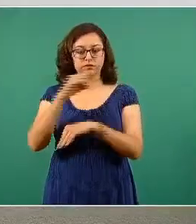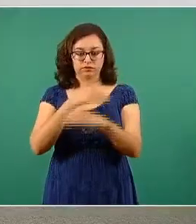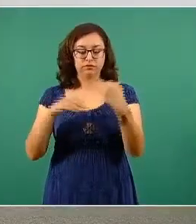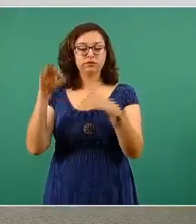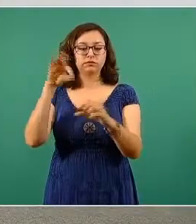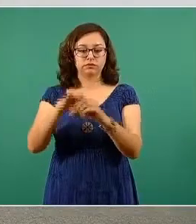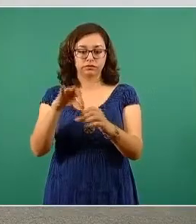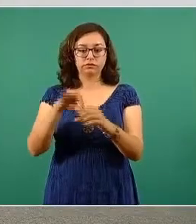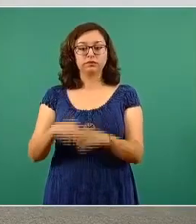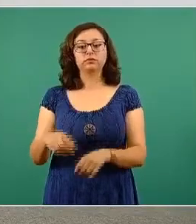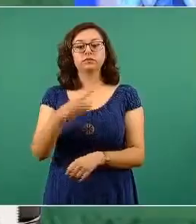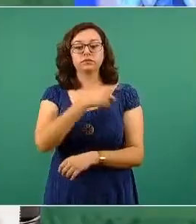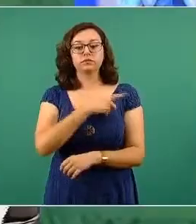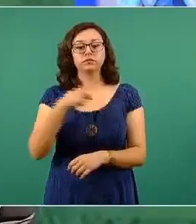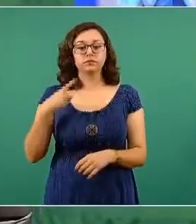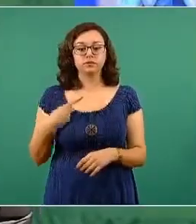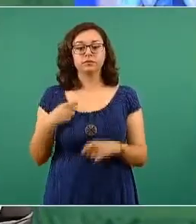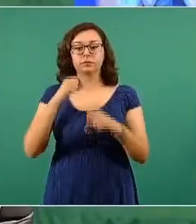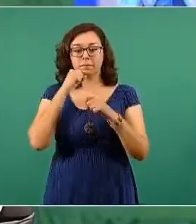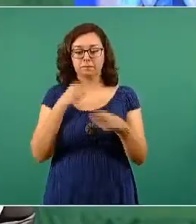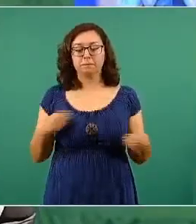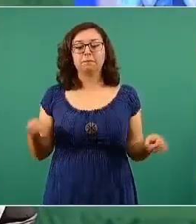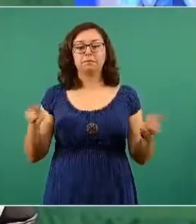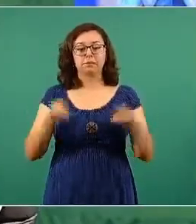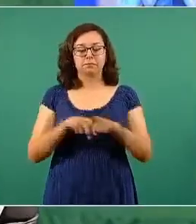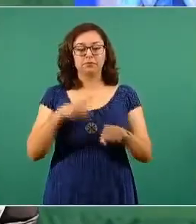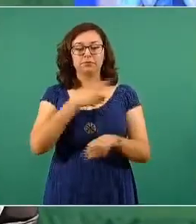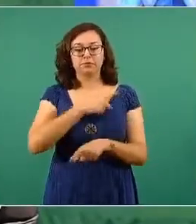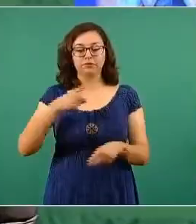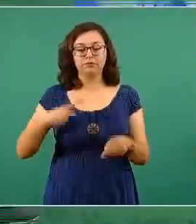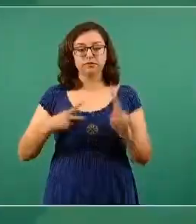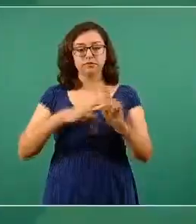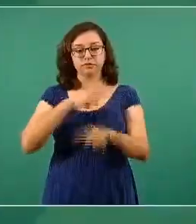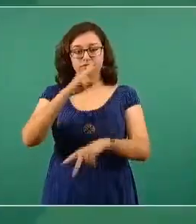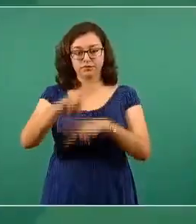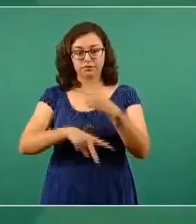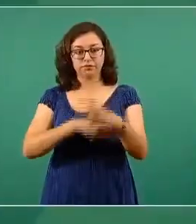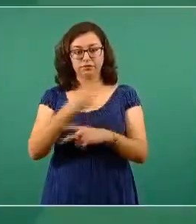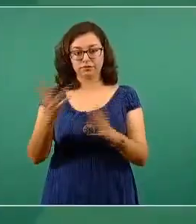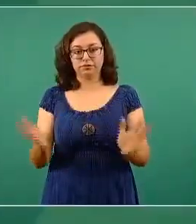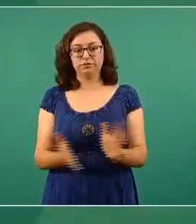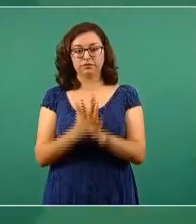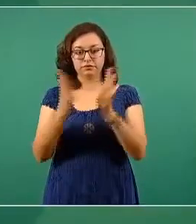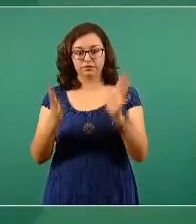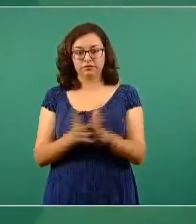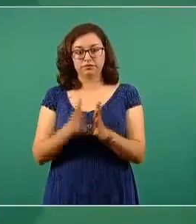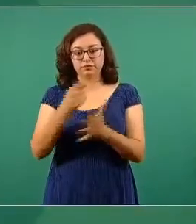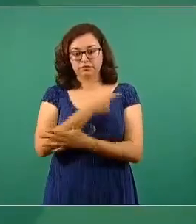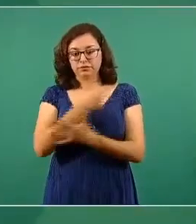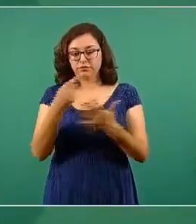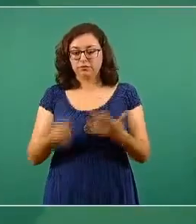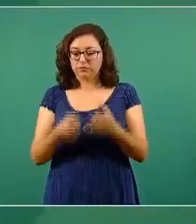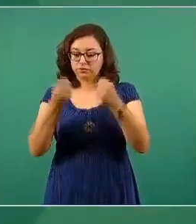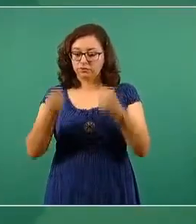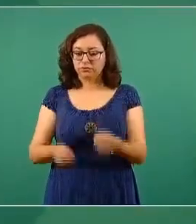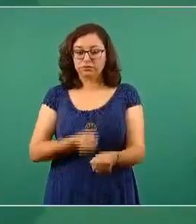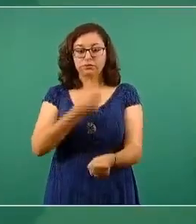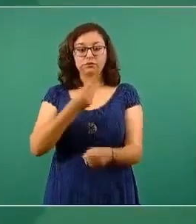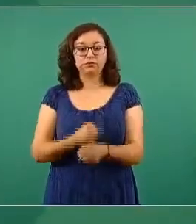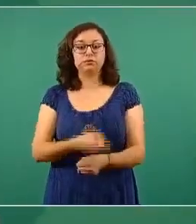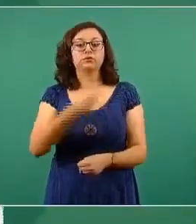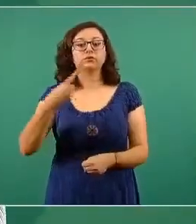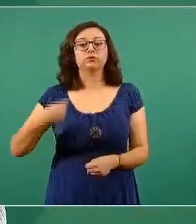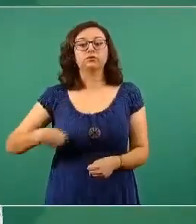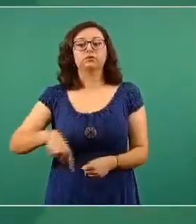obviamente hagámoslo participando y acatando las medidas de seguridad, porque si nosotros las